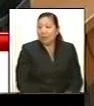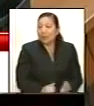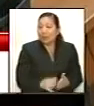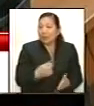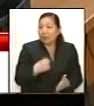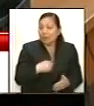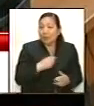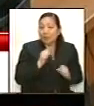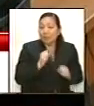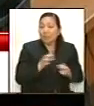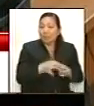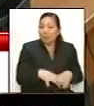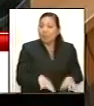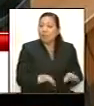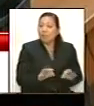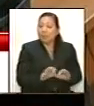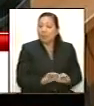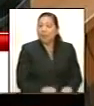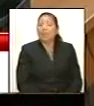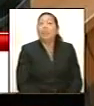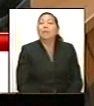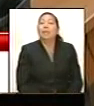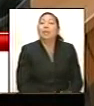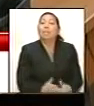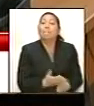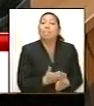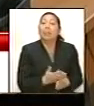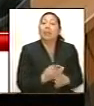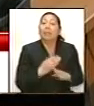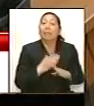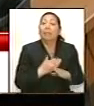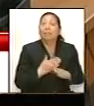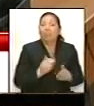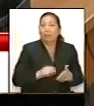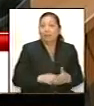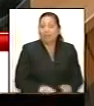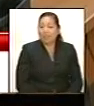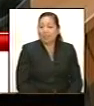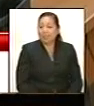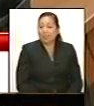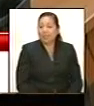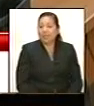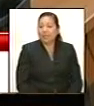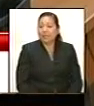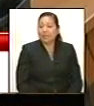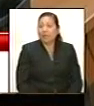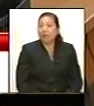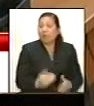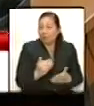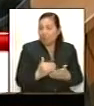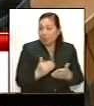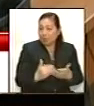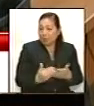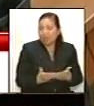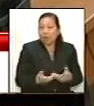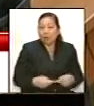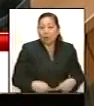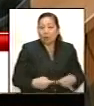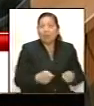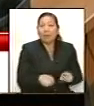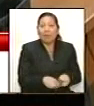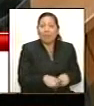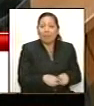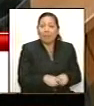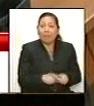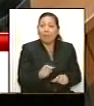nosotros consideramos importantísimo de parte también de la autodefensa de las ciudadanas. El currículo de capacidades y competencias también